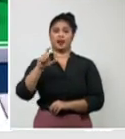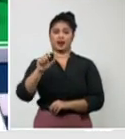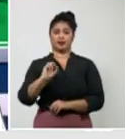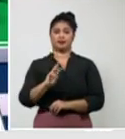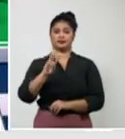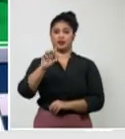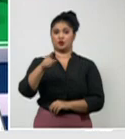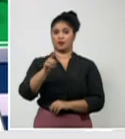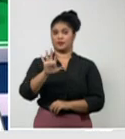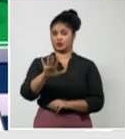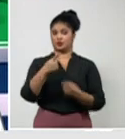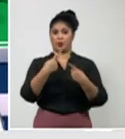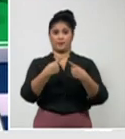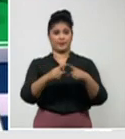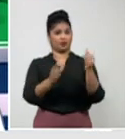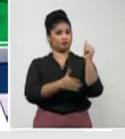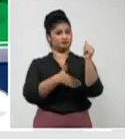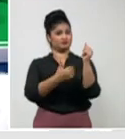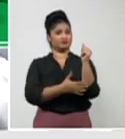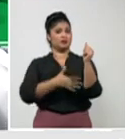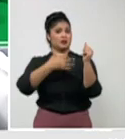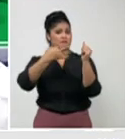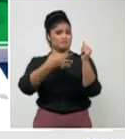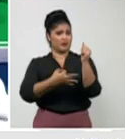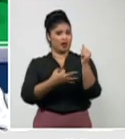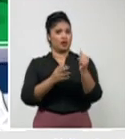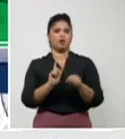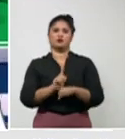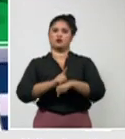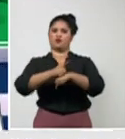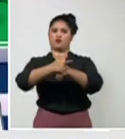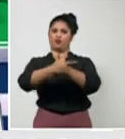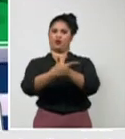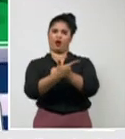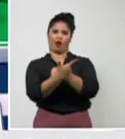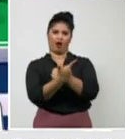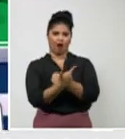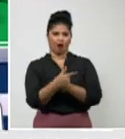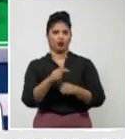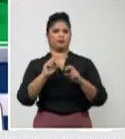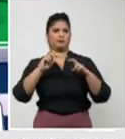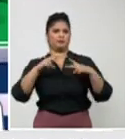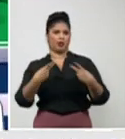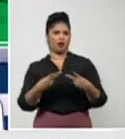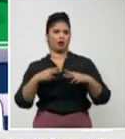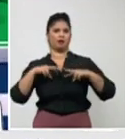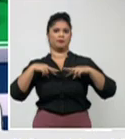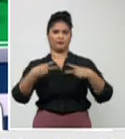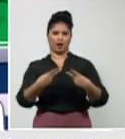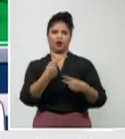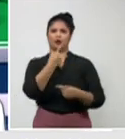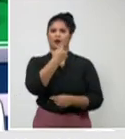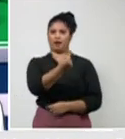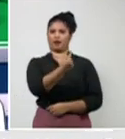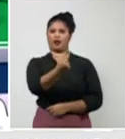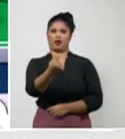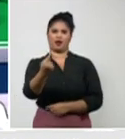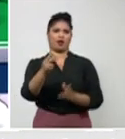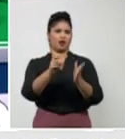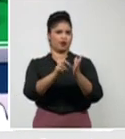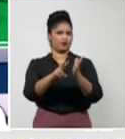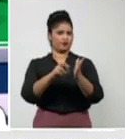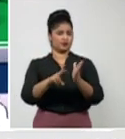realmente un poco tedioso estar repitiendo todos los municipios, todas las provincias. De hecho,